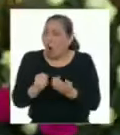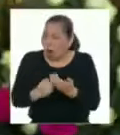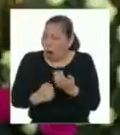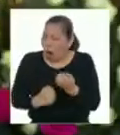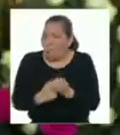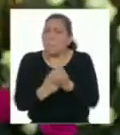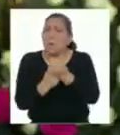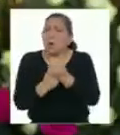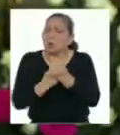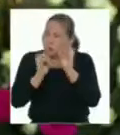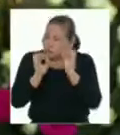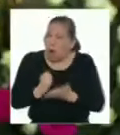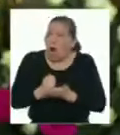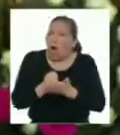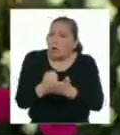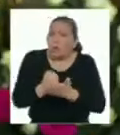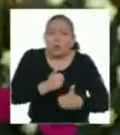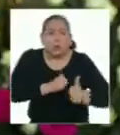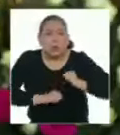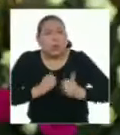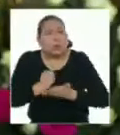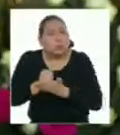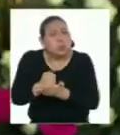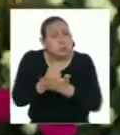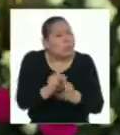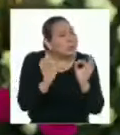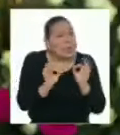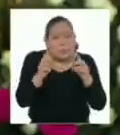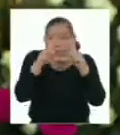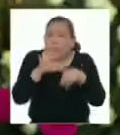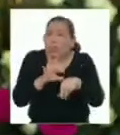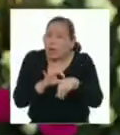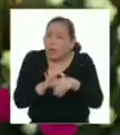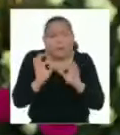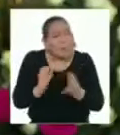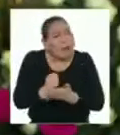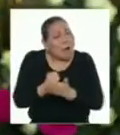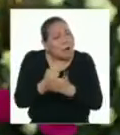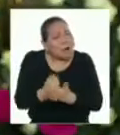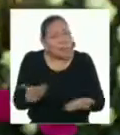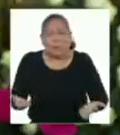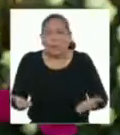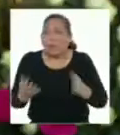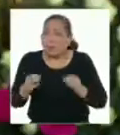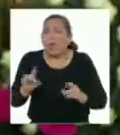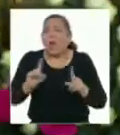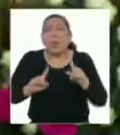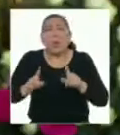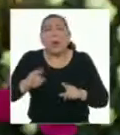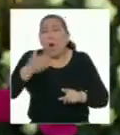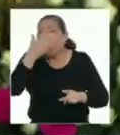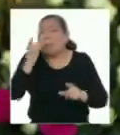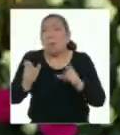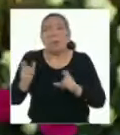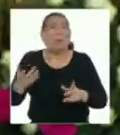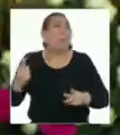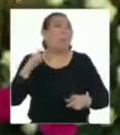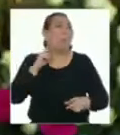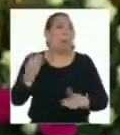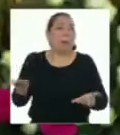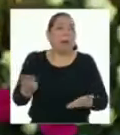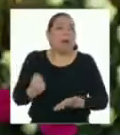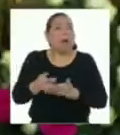tan especial que existe entre los que sufren, entre los pobres, y que nuestra civilización puede haber olvidado, o al menos